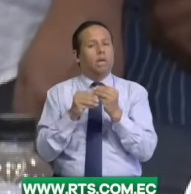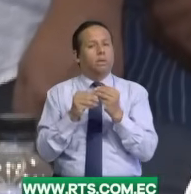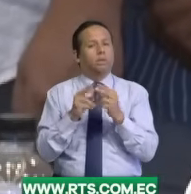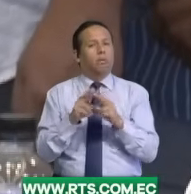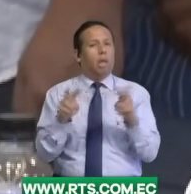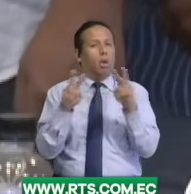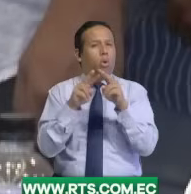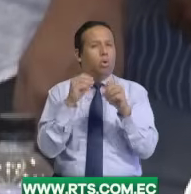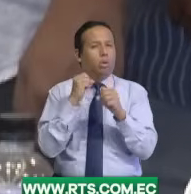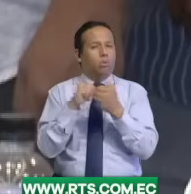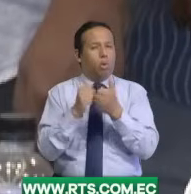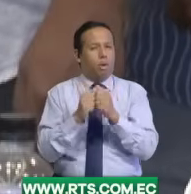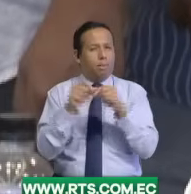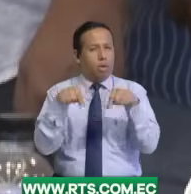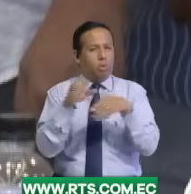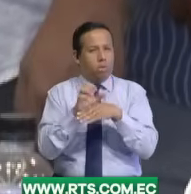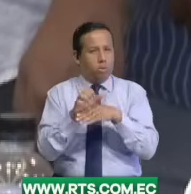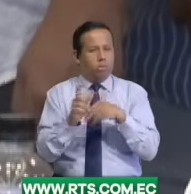problemáticas del país.